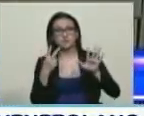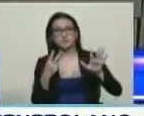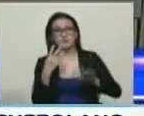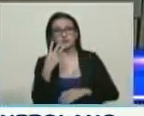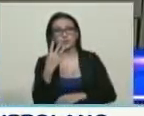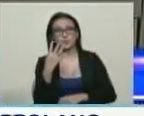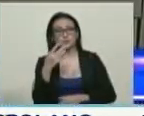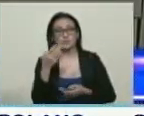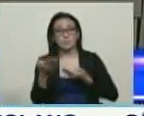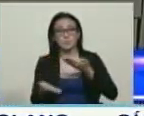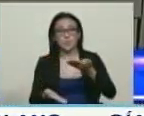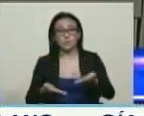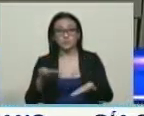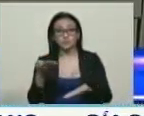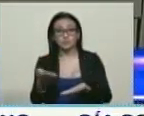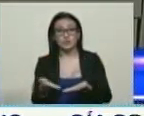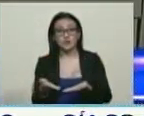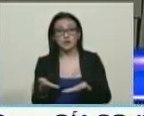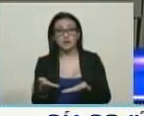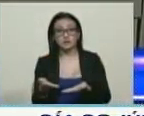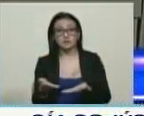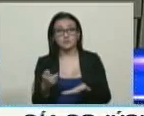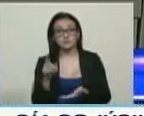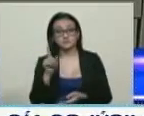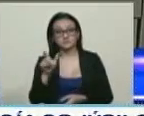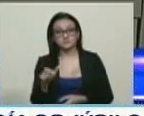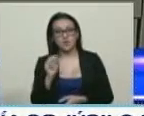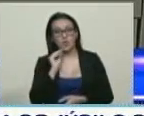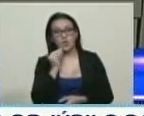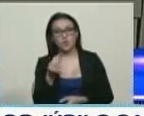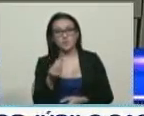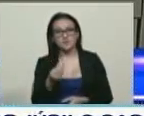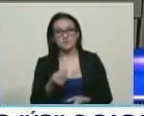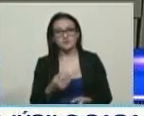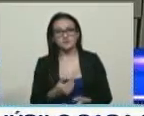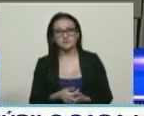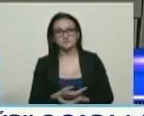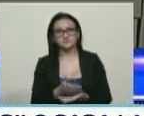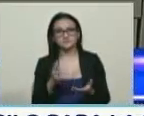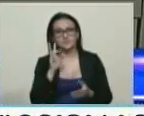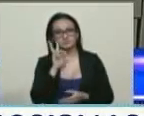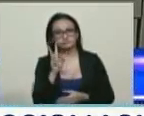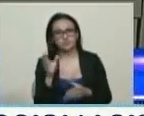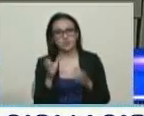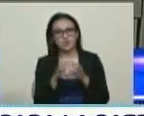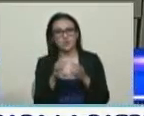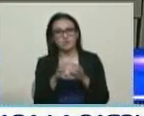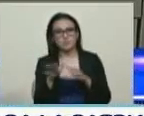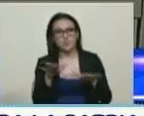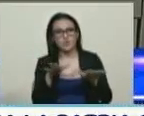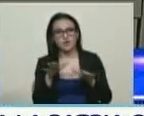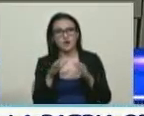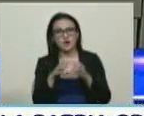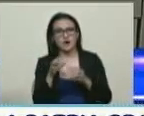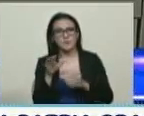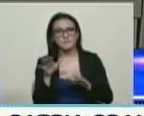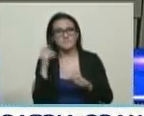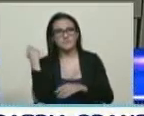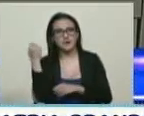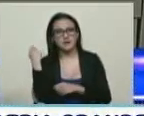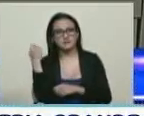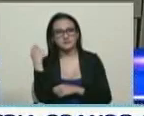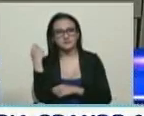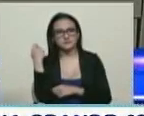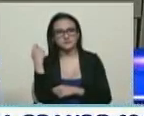18.874 postulados y postuladas son jóvenes, así como lo vemos en nuestro comando de campaña. Aquí vemos, como lo decimos